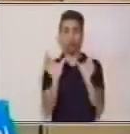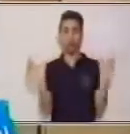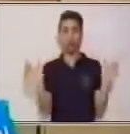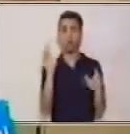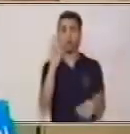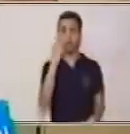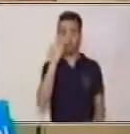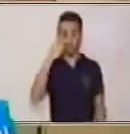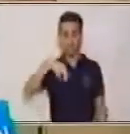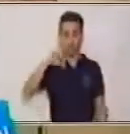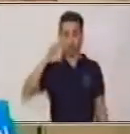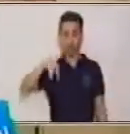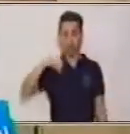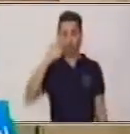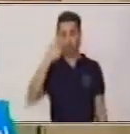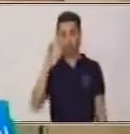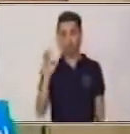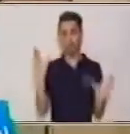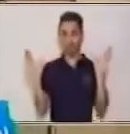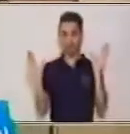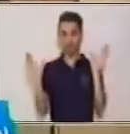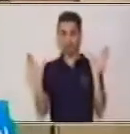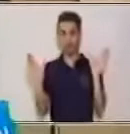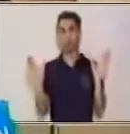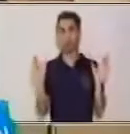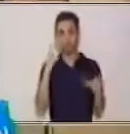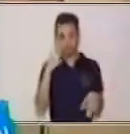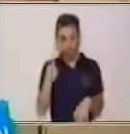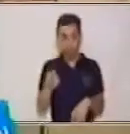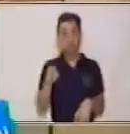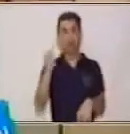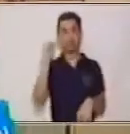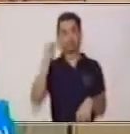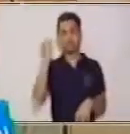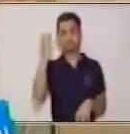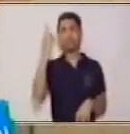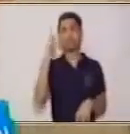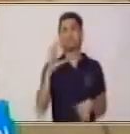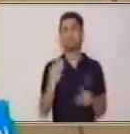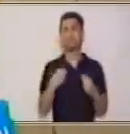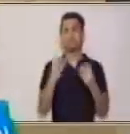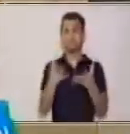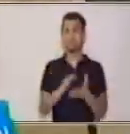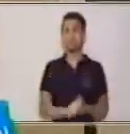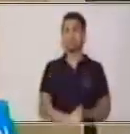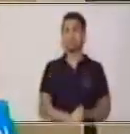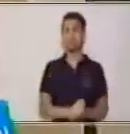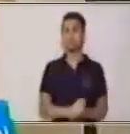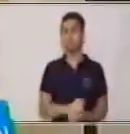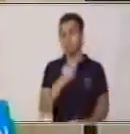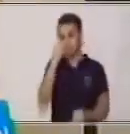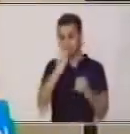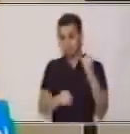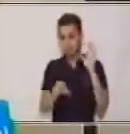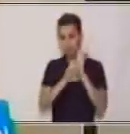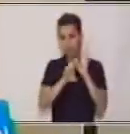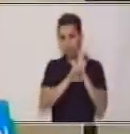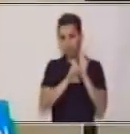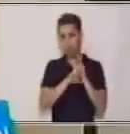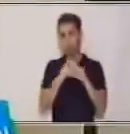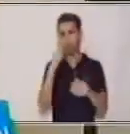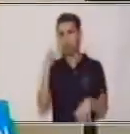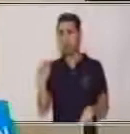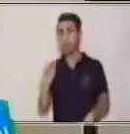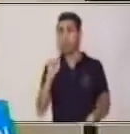podamos establecer plenamente el concepto que estamos dando. Ahora vamos a hacer un último ejemplo en la que el